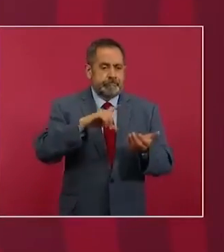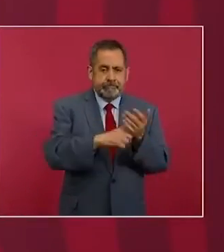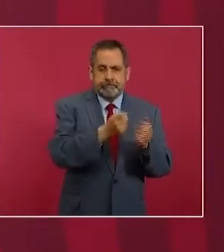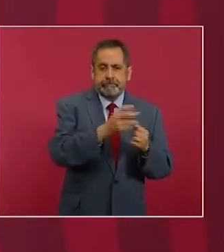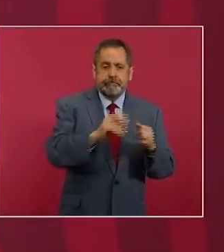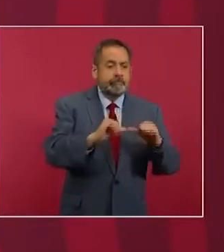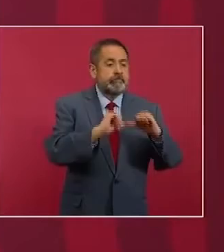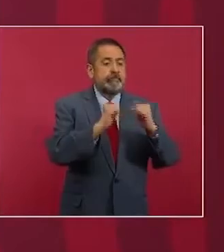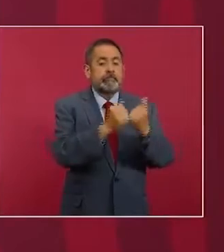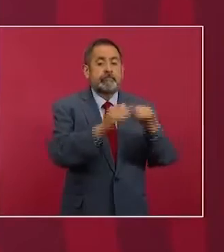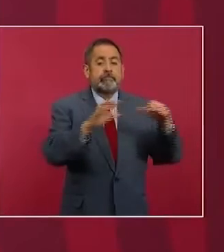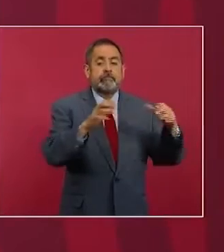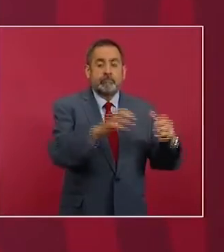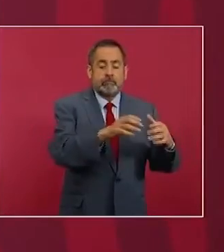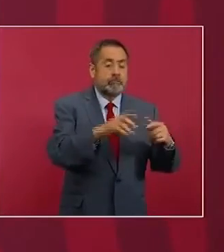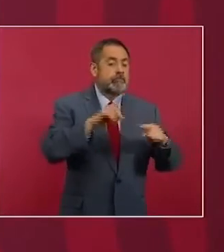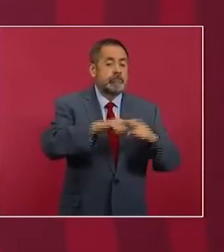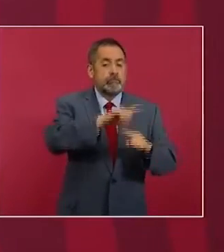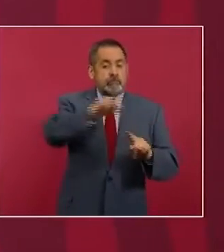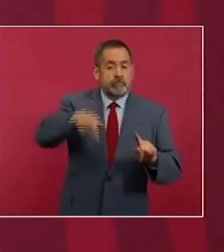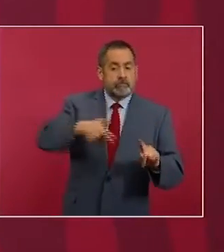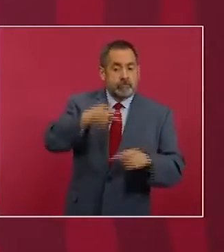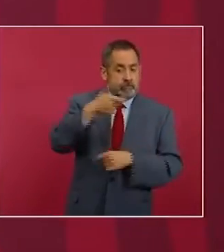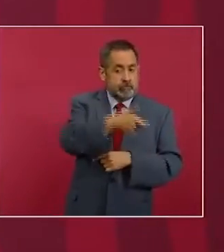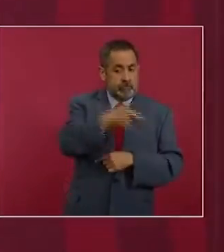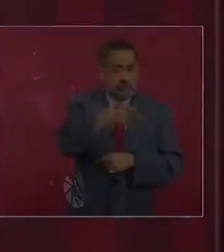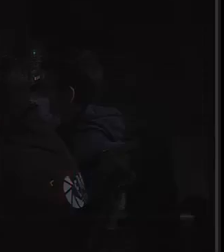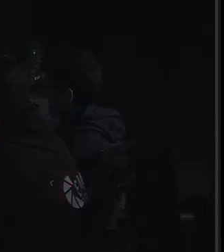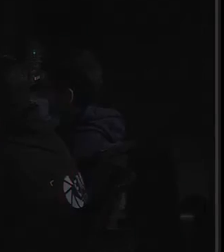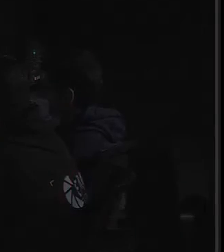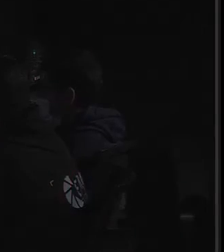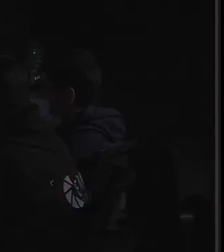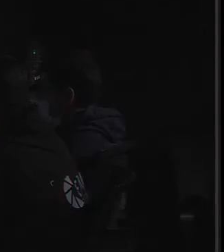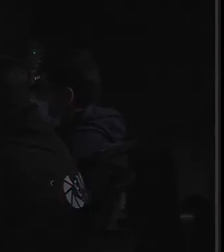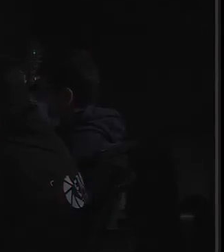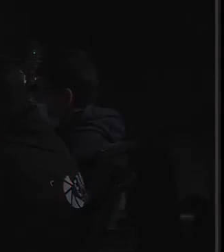de ambientalistas que están financiadas por el gobierno de Estados Unidos.